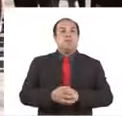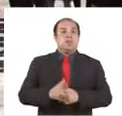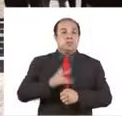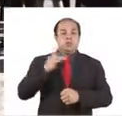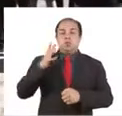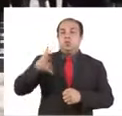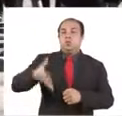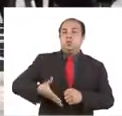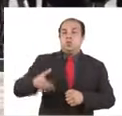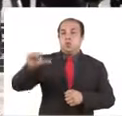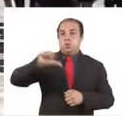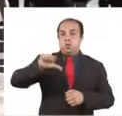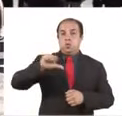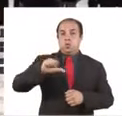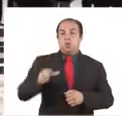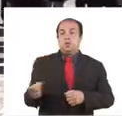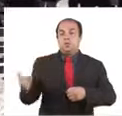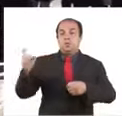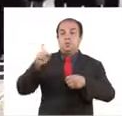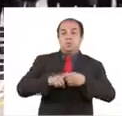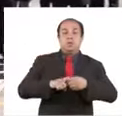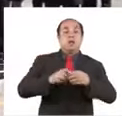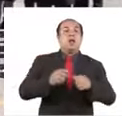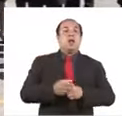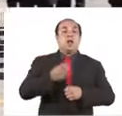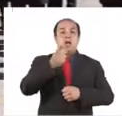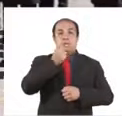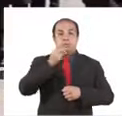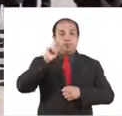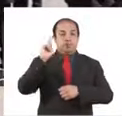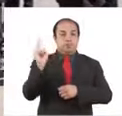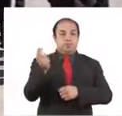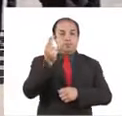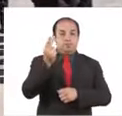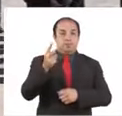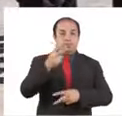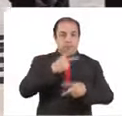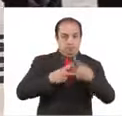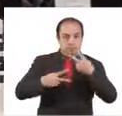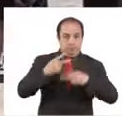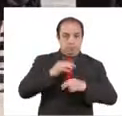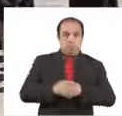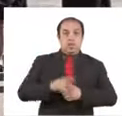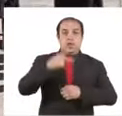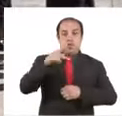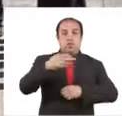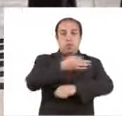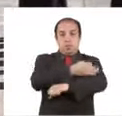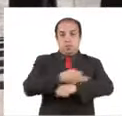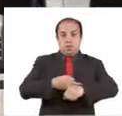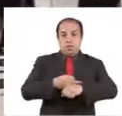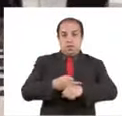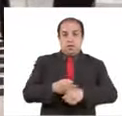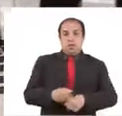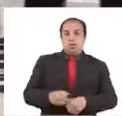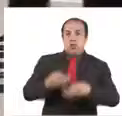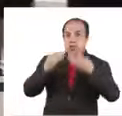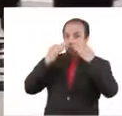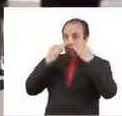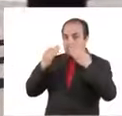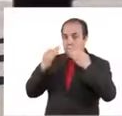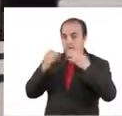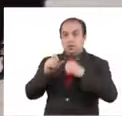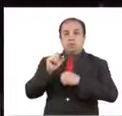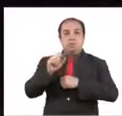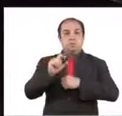estén el día de hoy en la Universidad de la Policía y que sus familias sean parte de la Policía de